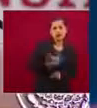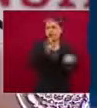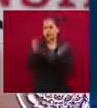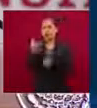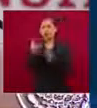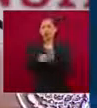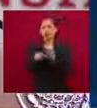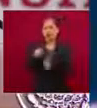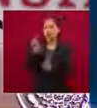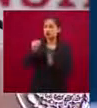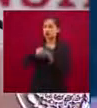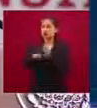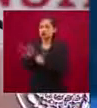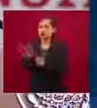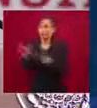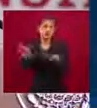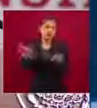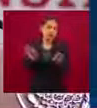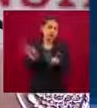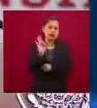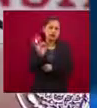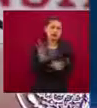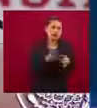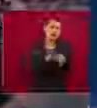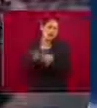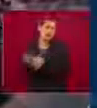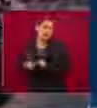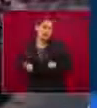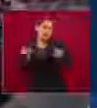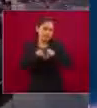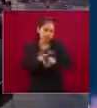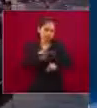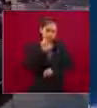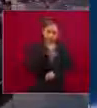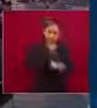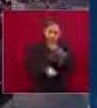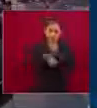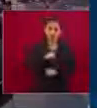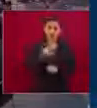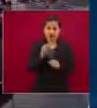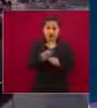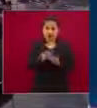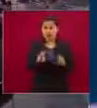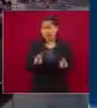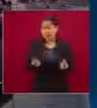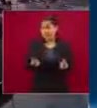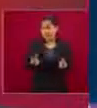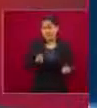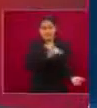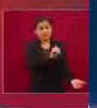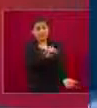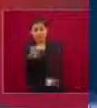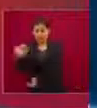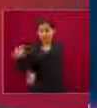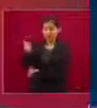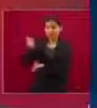emplean para defraudar al fisco. Y precisamente la reforma iba muy enfocada a atacar otros ángulos que utiliza la